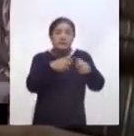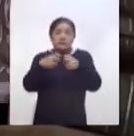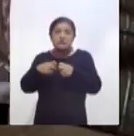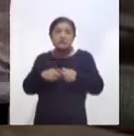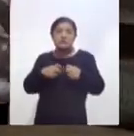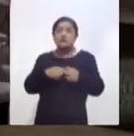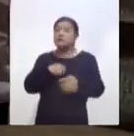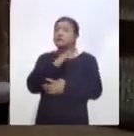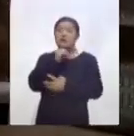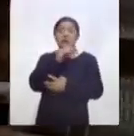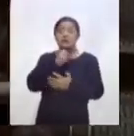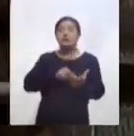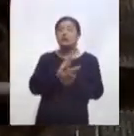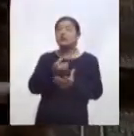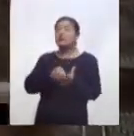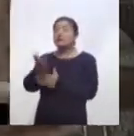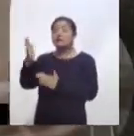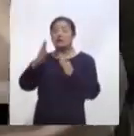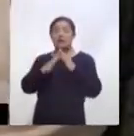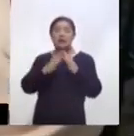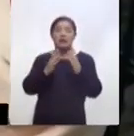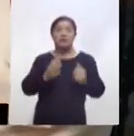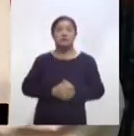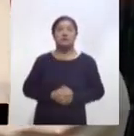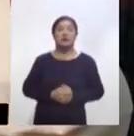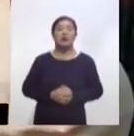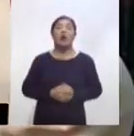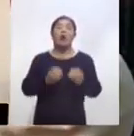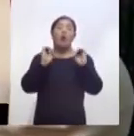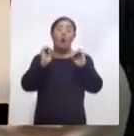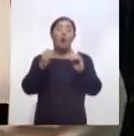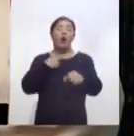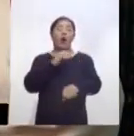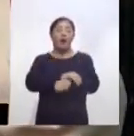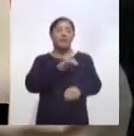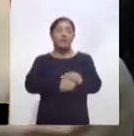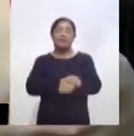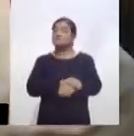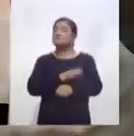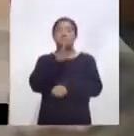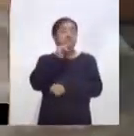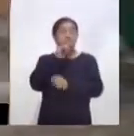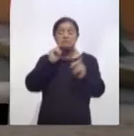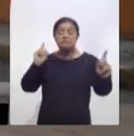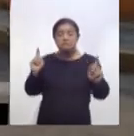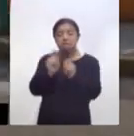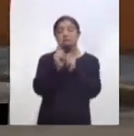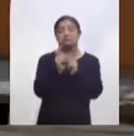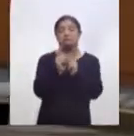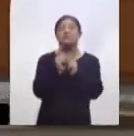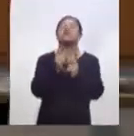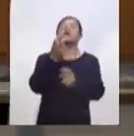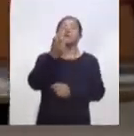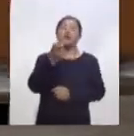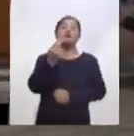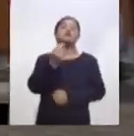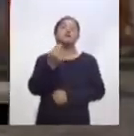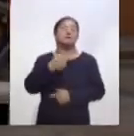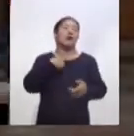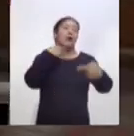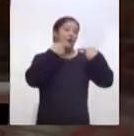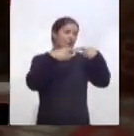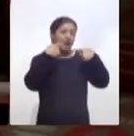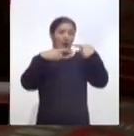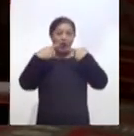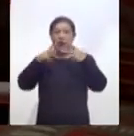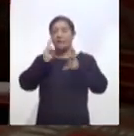al no poder salir, ni mucho menos, tener contacto con sus amigos. Es por ello que se recomienda mantener un diálogo abierto con los infantes